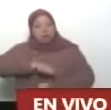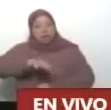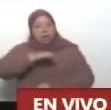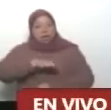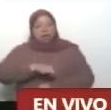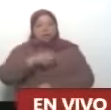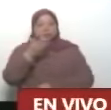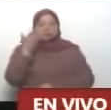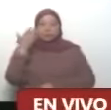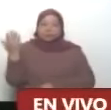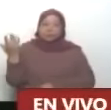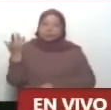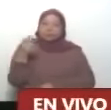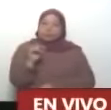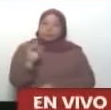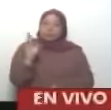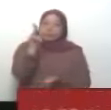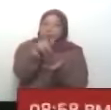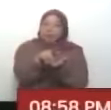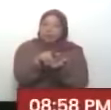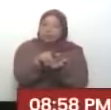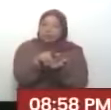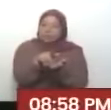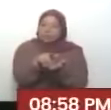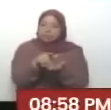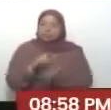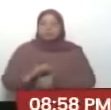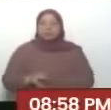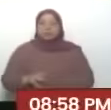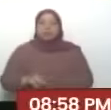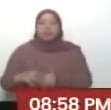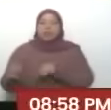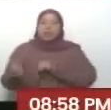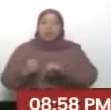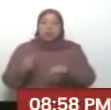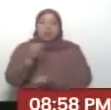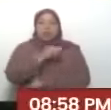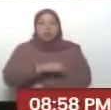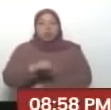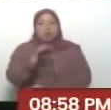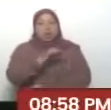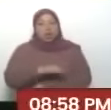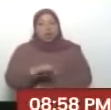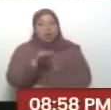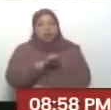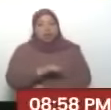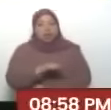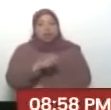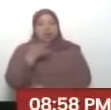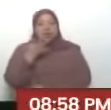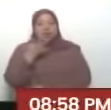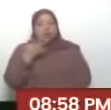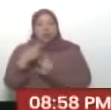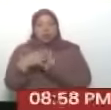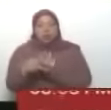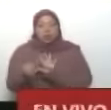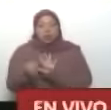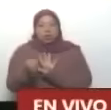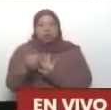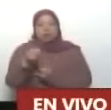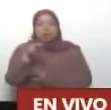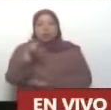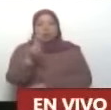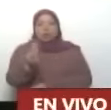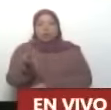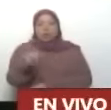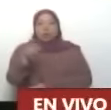Aquí tenemos a varios de esos movimientos sociales. Por ejemplo, está Eusenis del